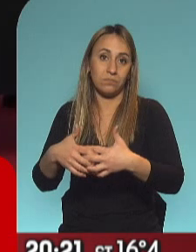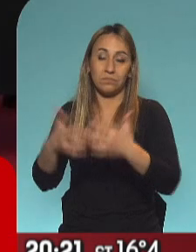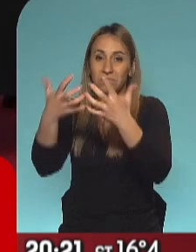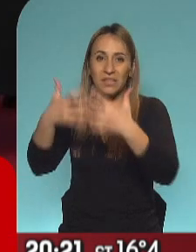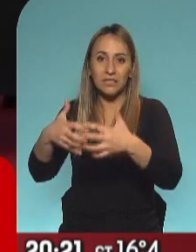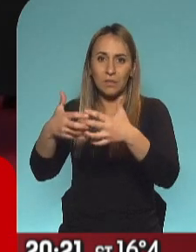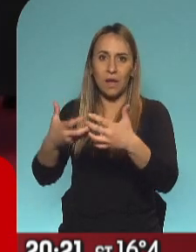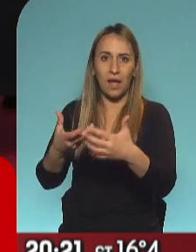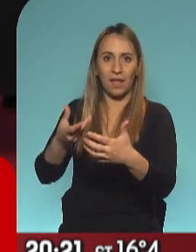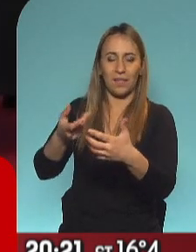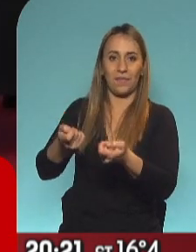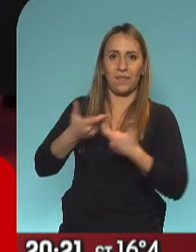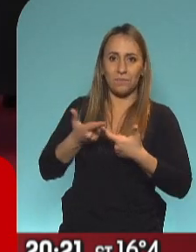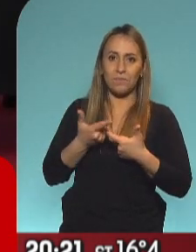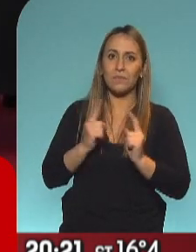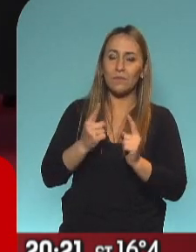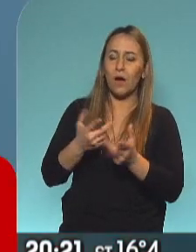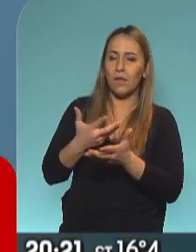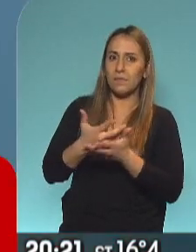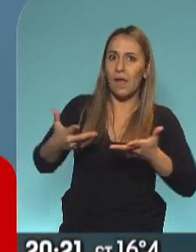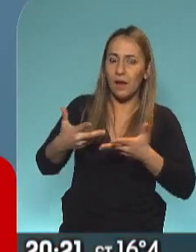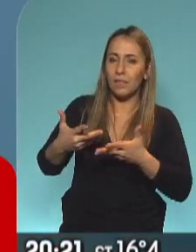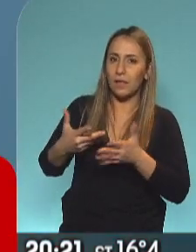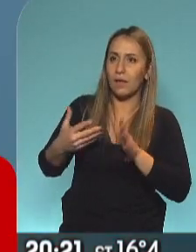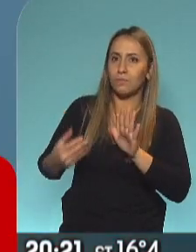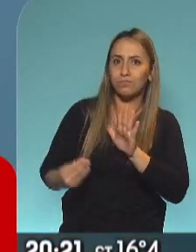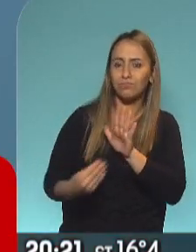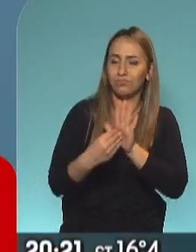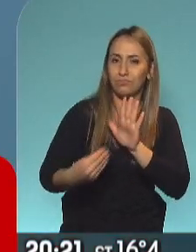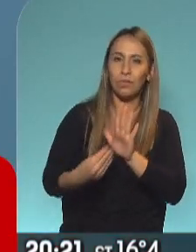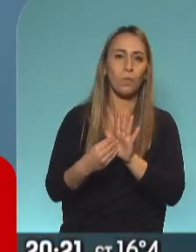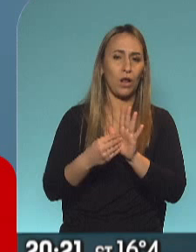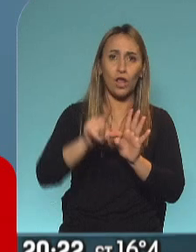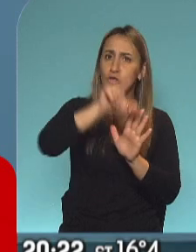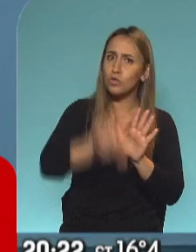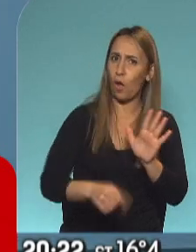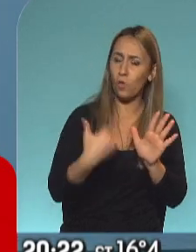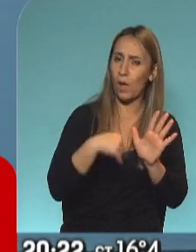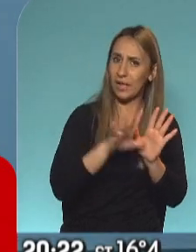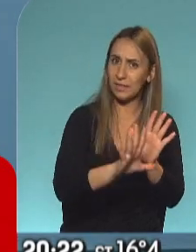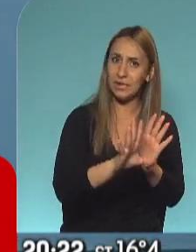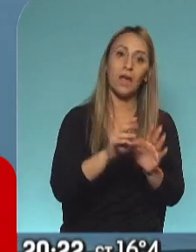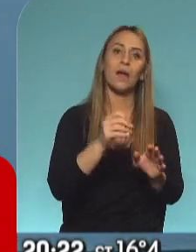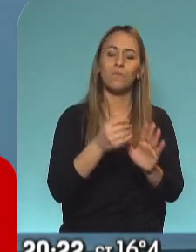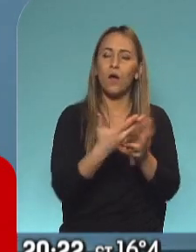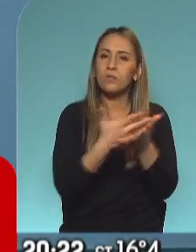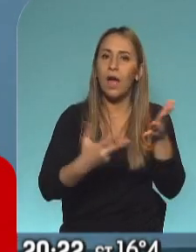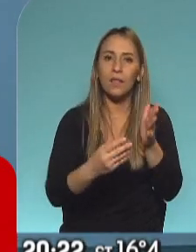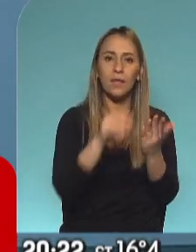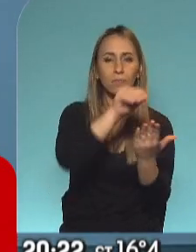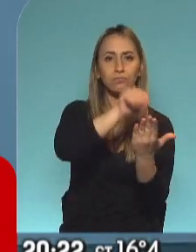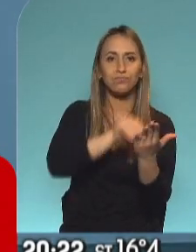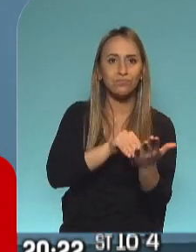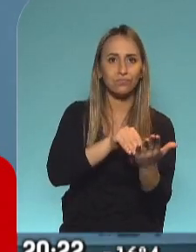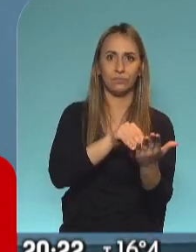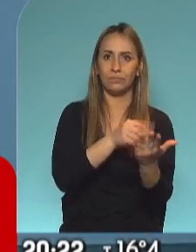establecer que todo ese atraso que se venía dando en todo el país, donde hay un atraso importante en el registro de los casos, ya en la Argentina, en